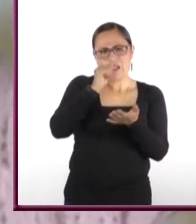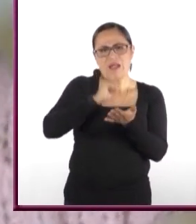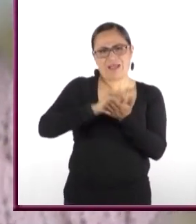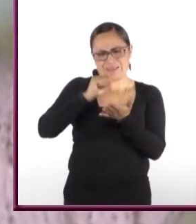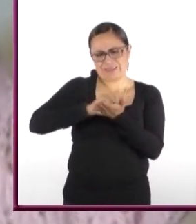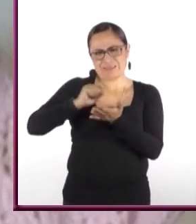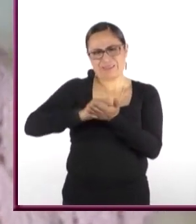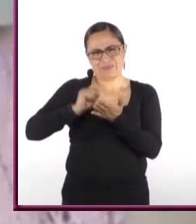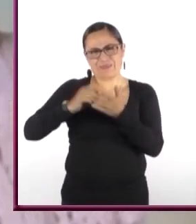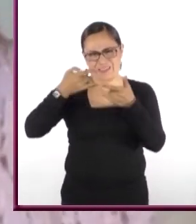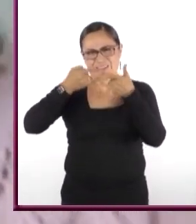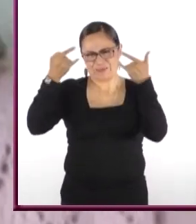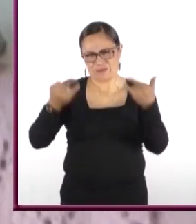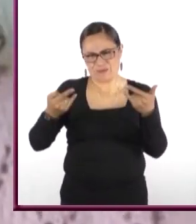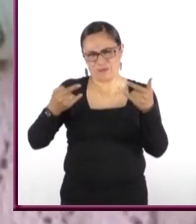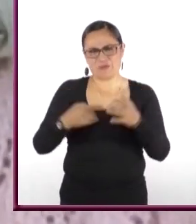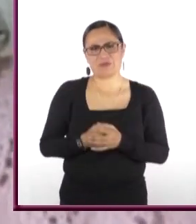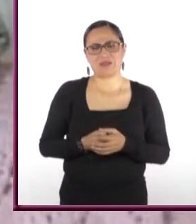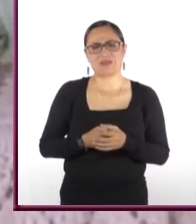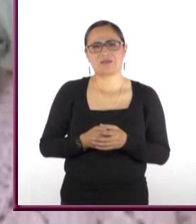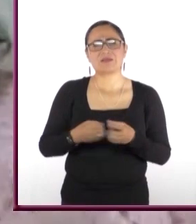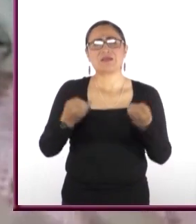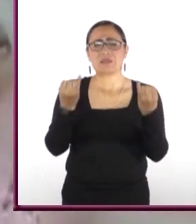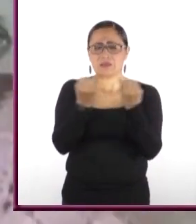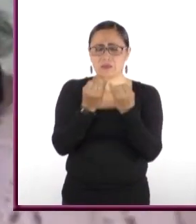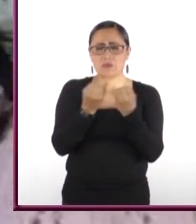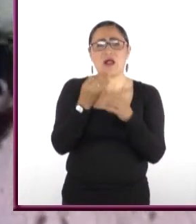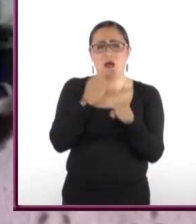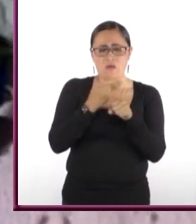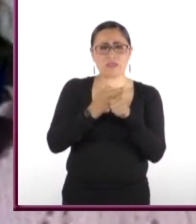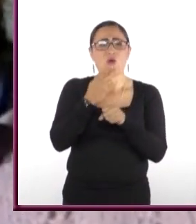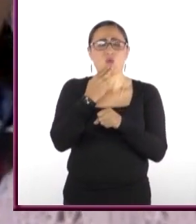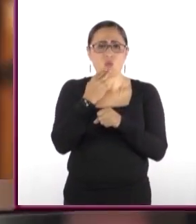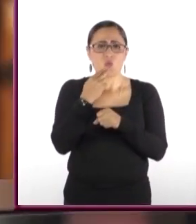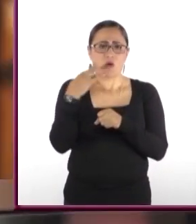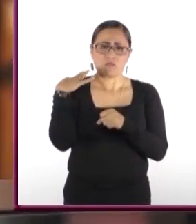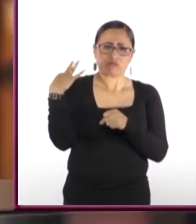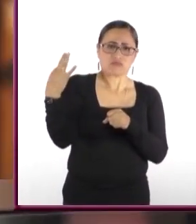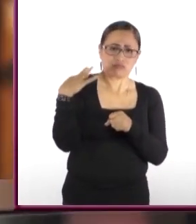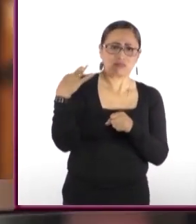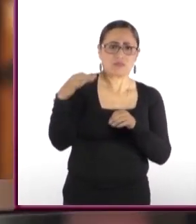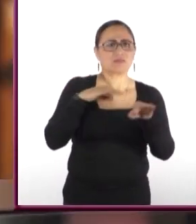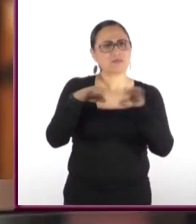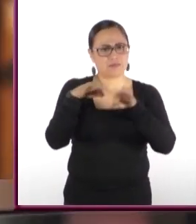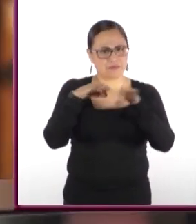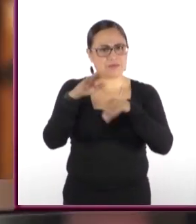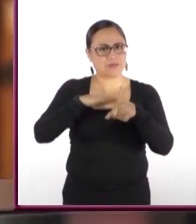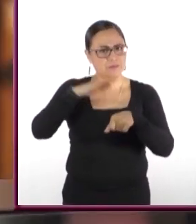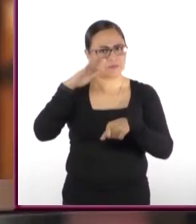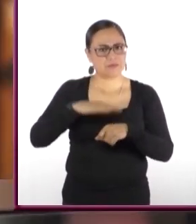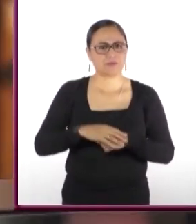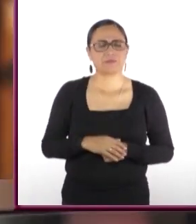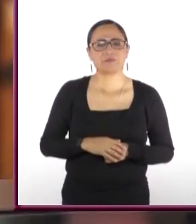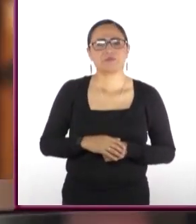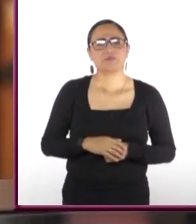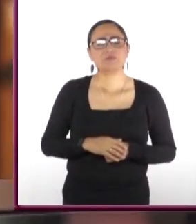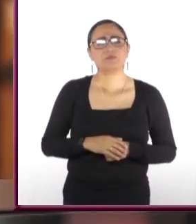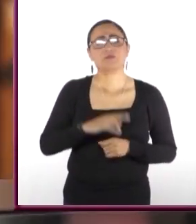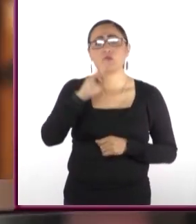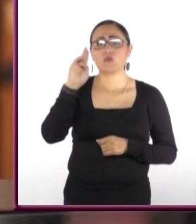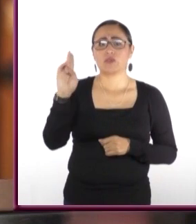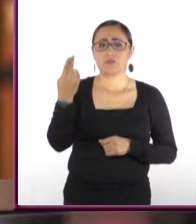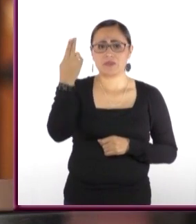cine, etcétera, etcétera. Ahorita ya nos están utilizando más. Oye, ¿cuáles consideras tú que son las